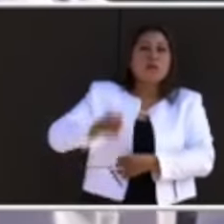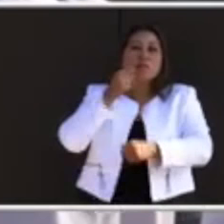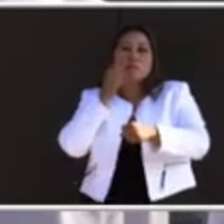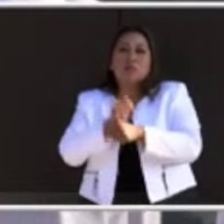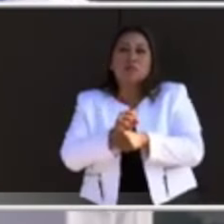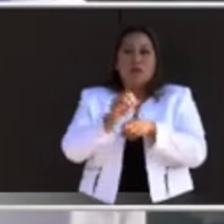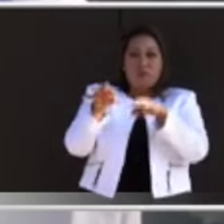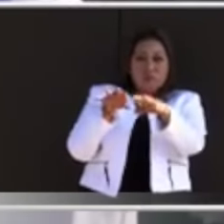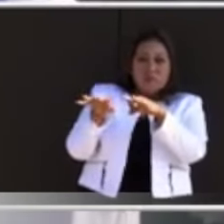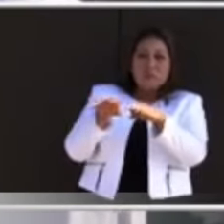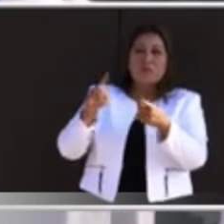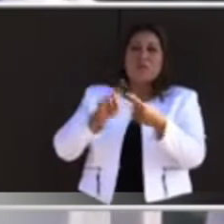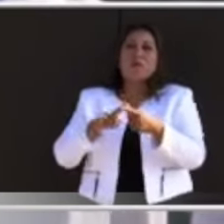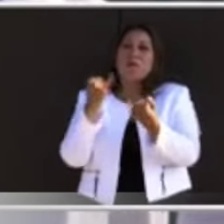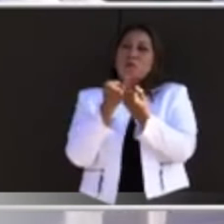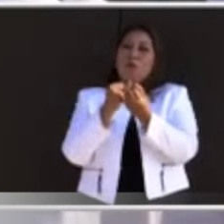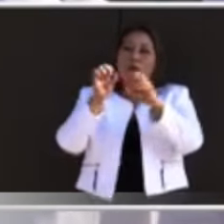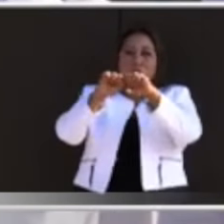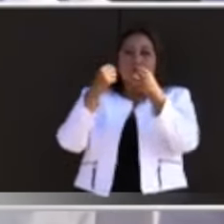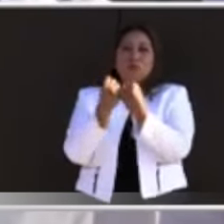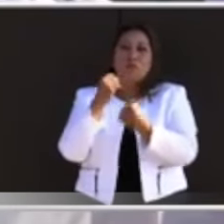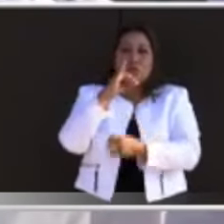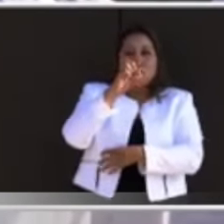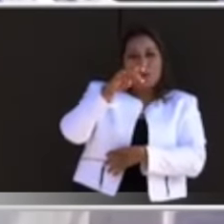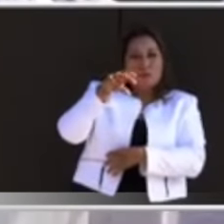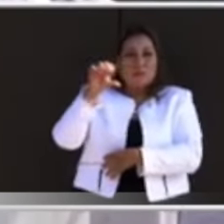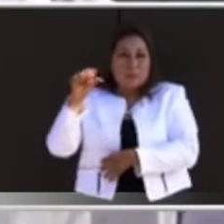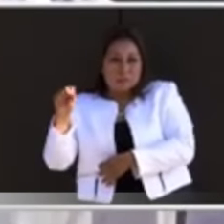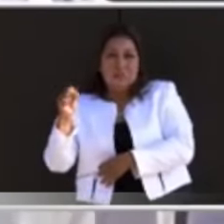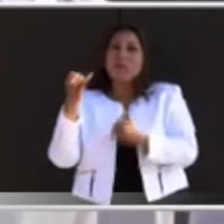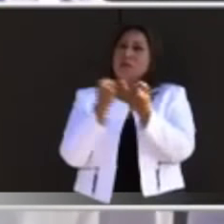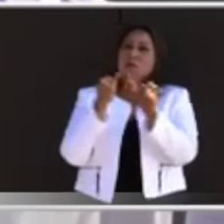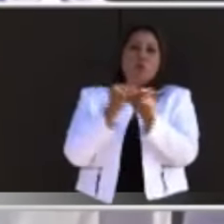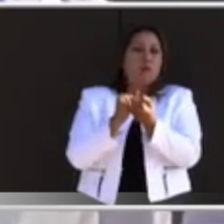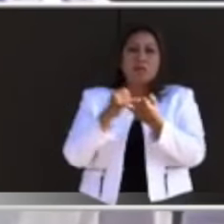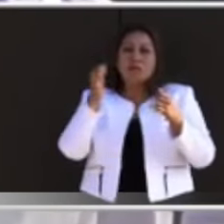el Instituto Mexicano del Seguro Social, así como en el municipio de Boca del Río.